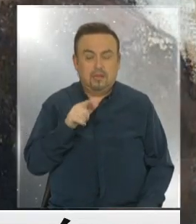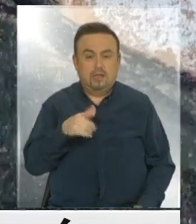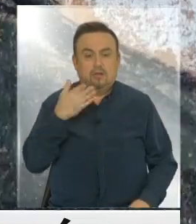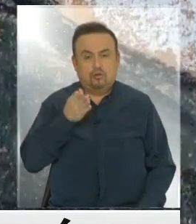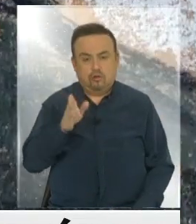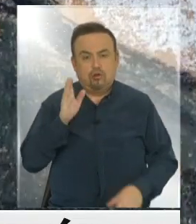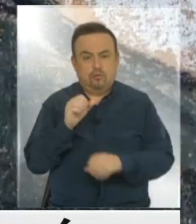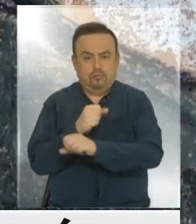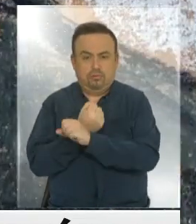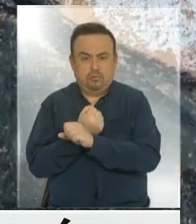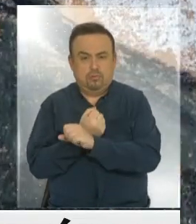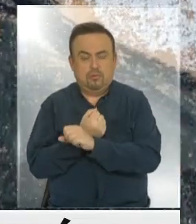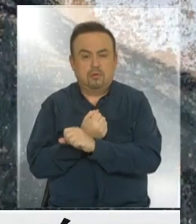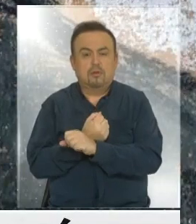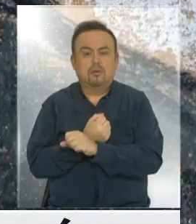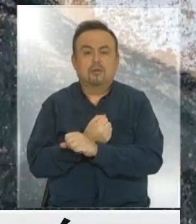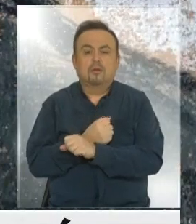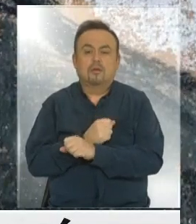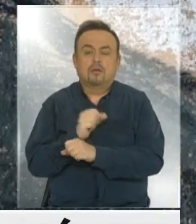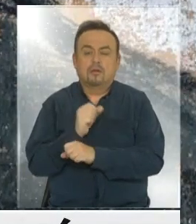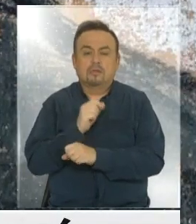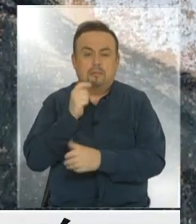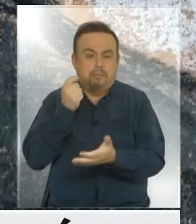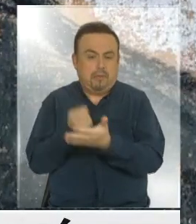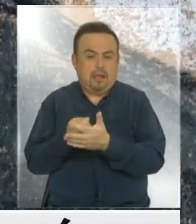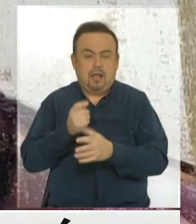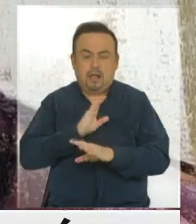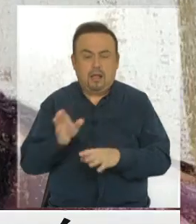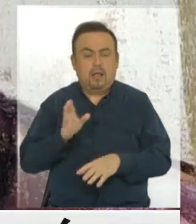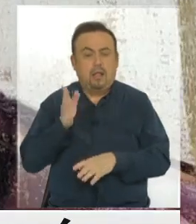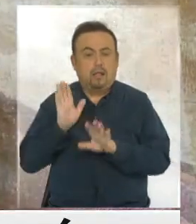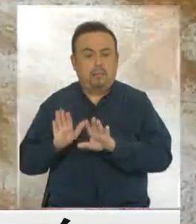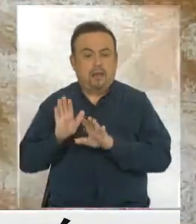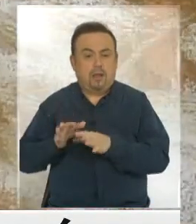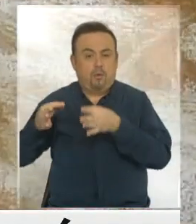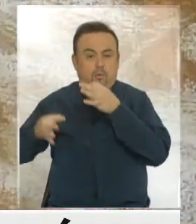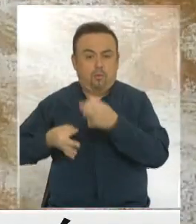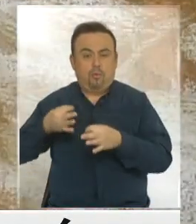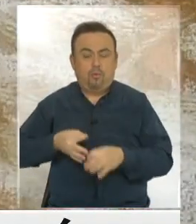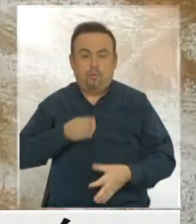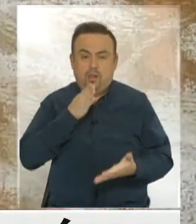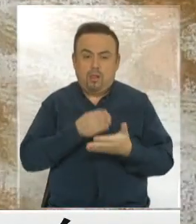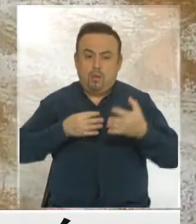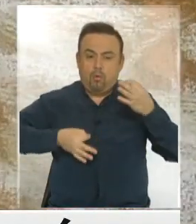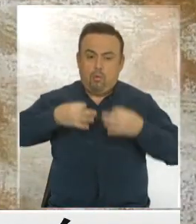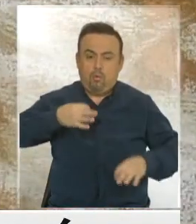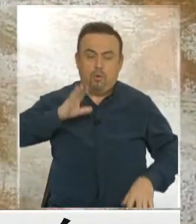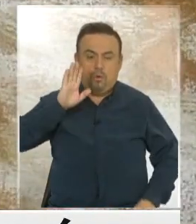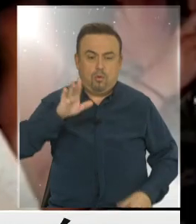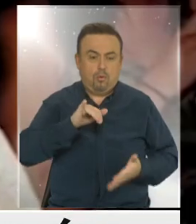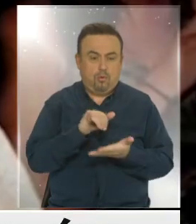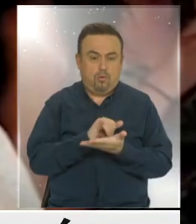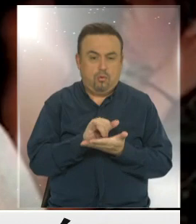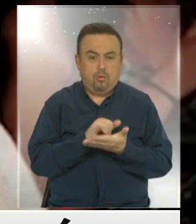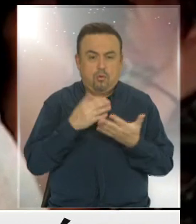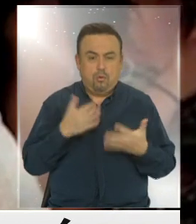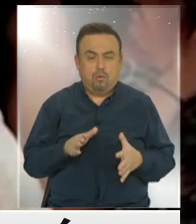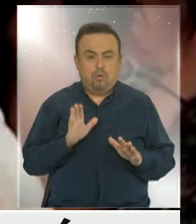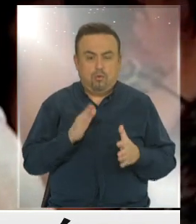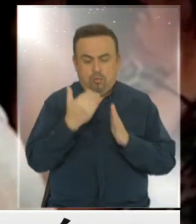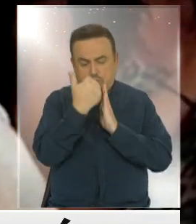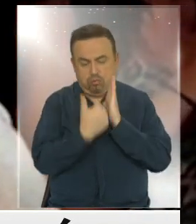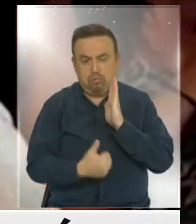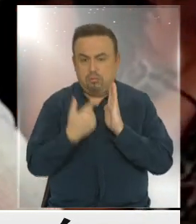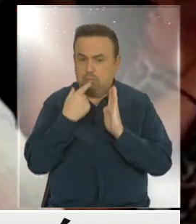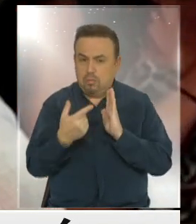seguirá en prisión provisional sin fianza a la espera del juicio. La decisión la tomó una jueza de Nueva York en una vista preliminar